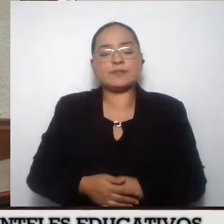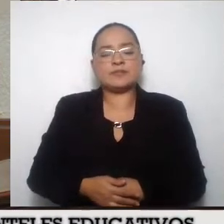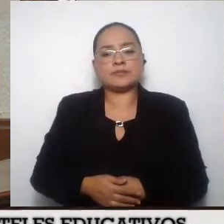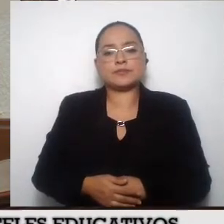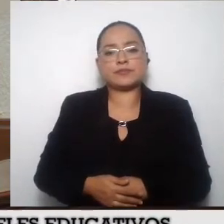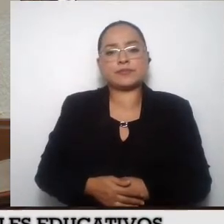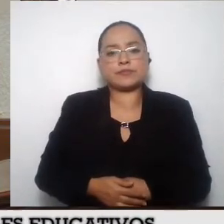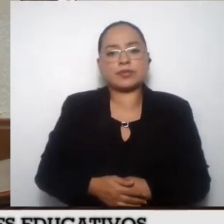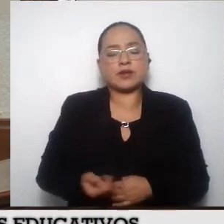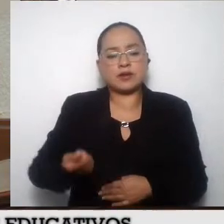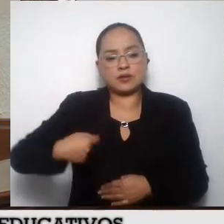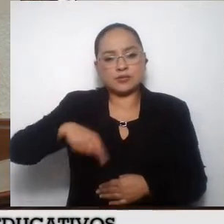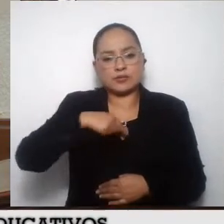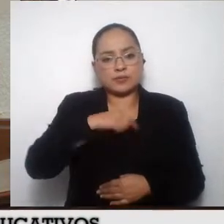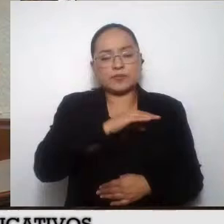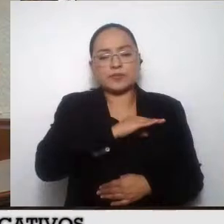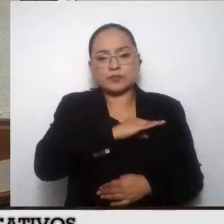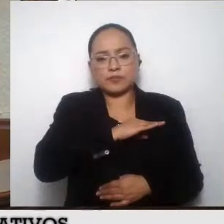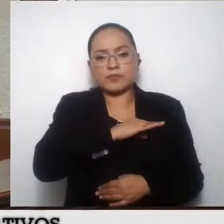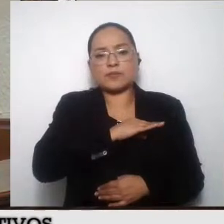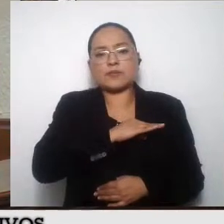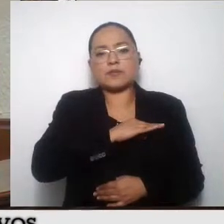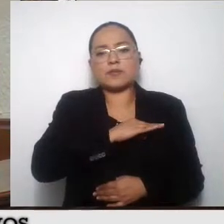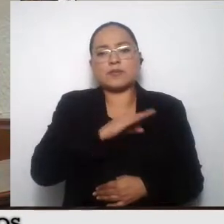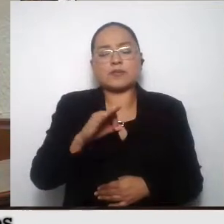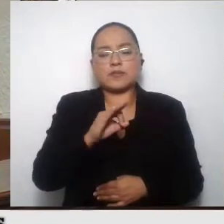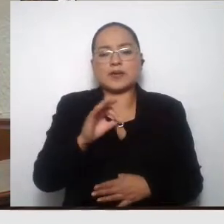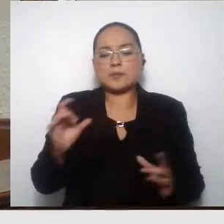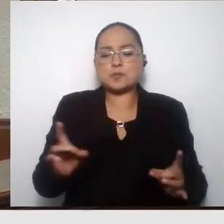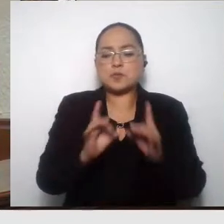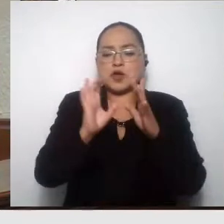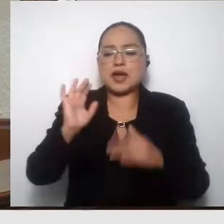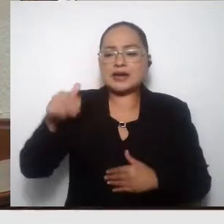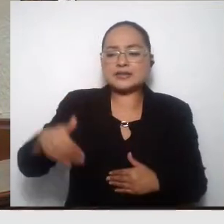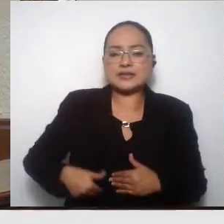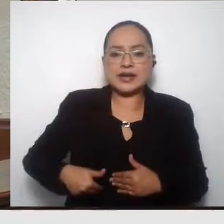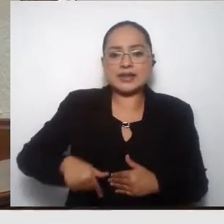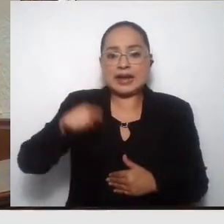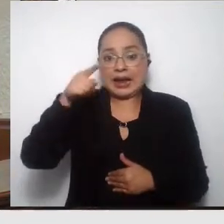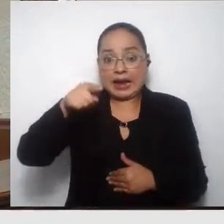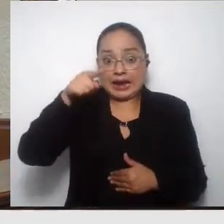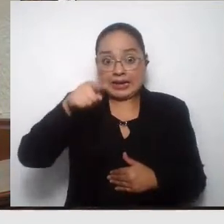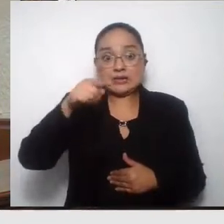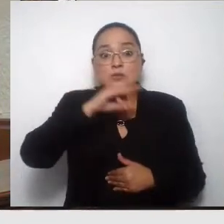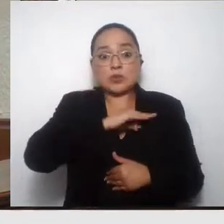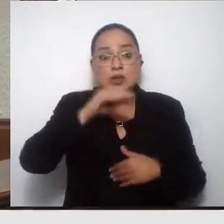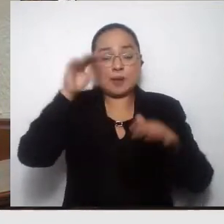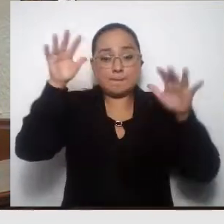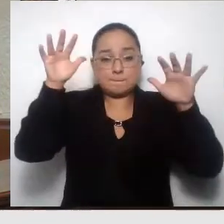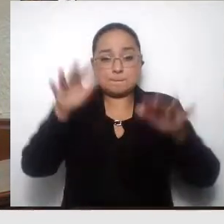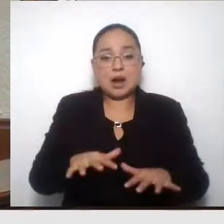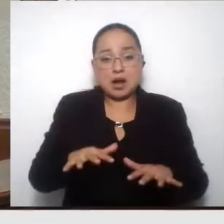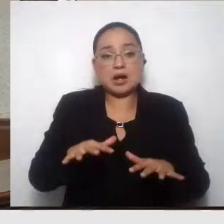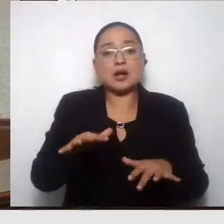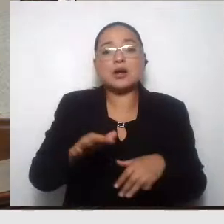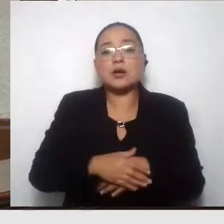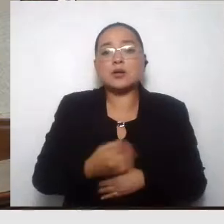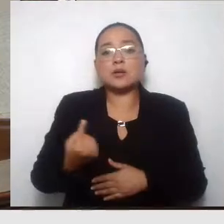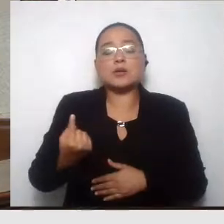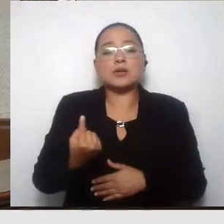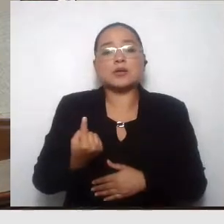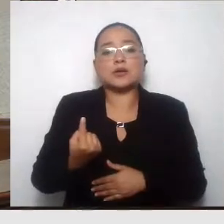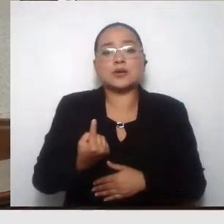podemos tener el accidente de que esta techumbre se caiga, porque el techo ya está